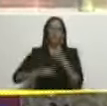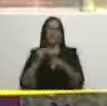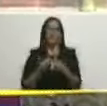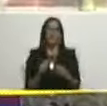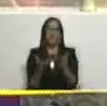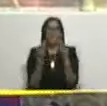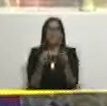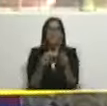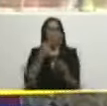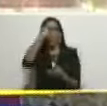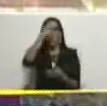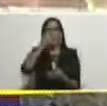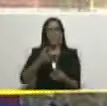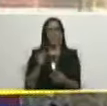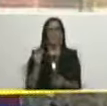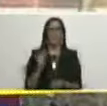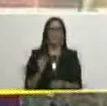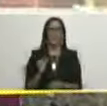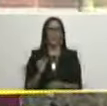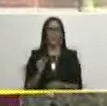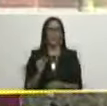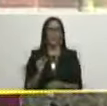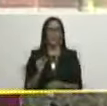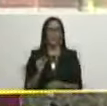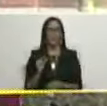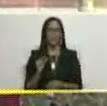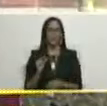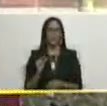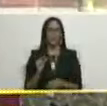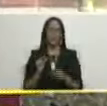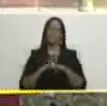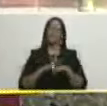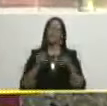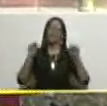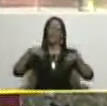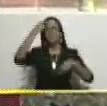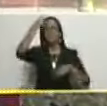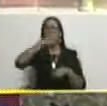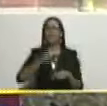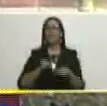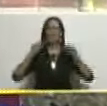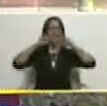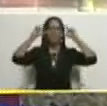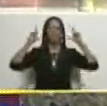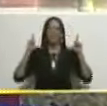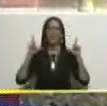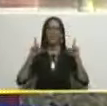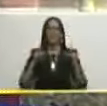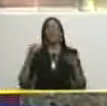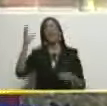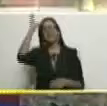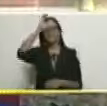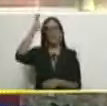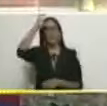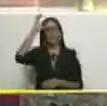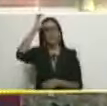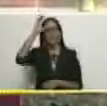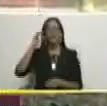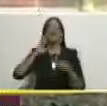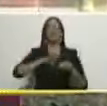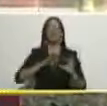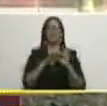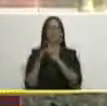por un pueblo con tan poco. Por eso este pueblo está despierto, está consciente, está